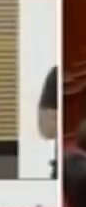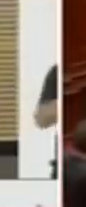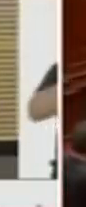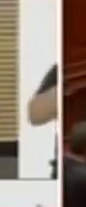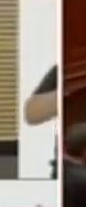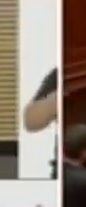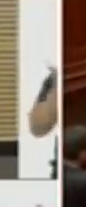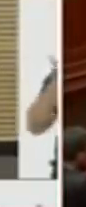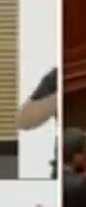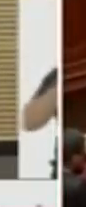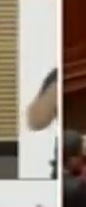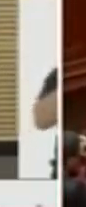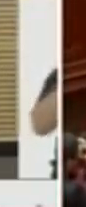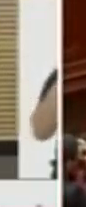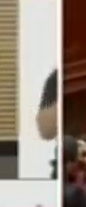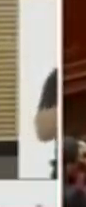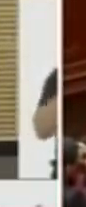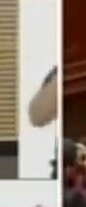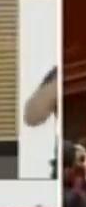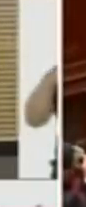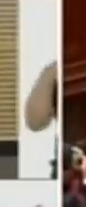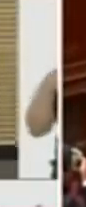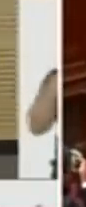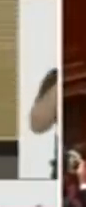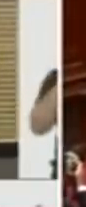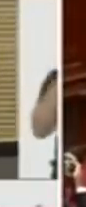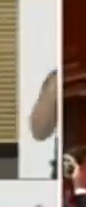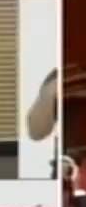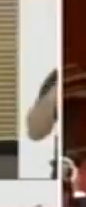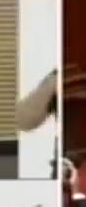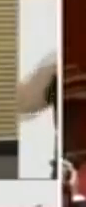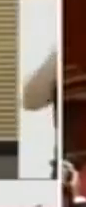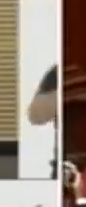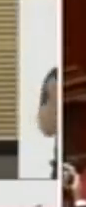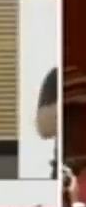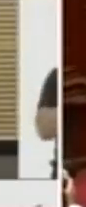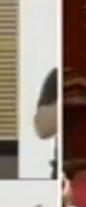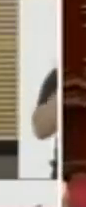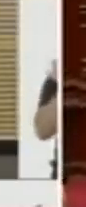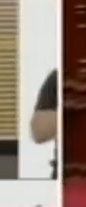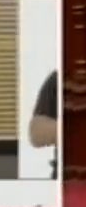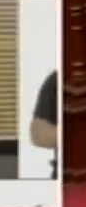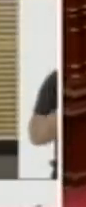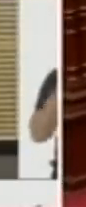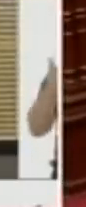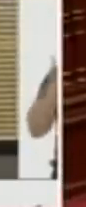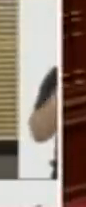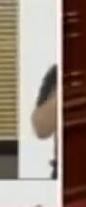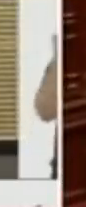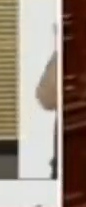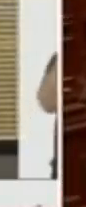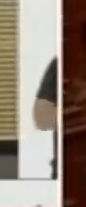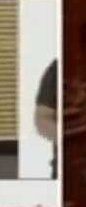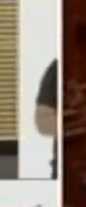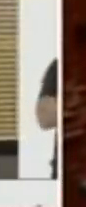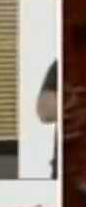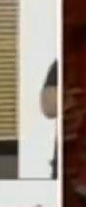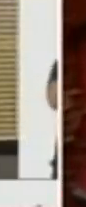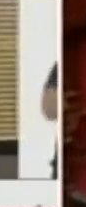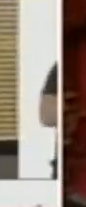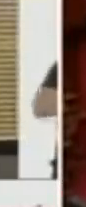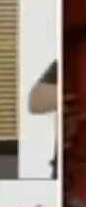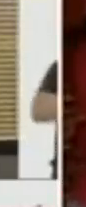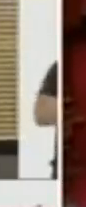por incapacidad moral ese ha sido digamos la existencia que ha tenido el parlamento de ese país después de que se disolviera